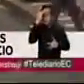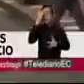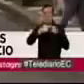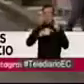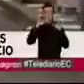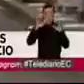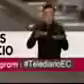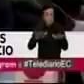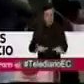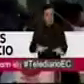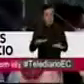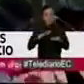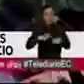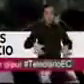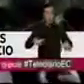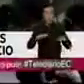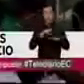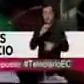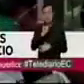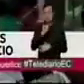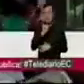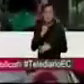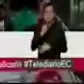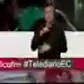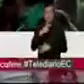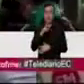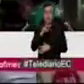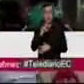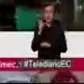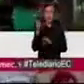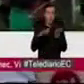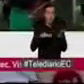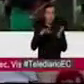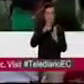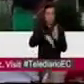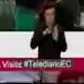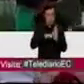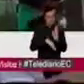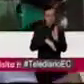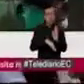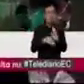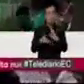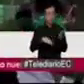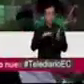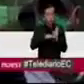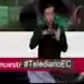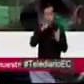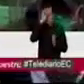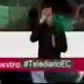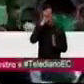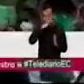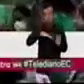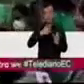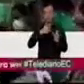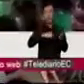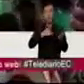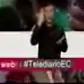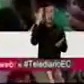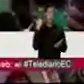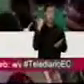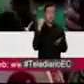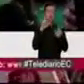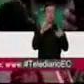COVID-19. En general, en Milagro, las cifras de fallecidos por COVID han disminuido significativamente. En el Hospital León Becerra, para darle una idea, fallecían